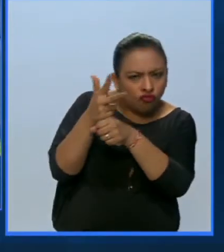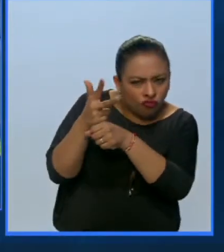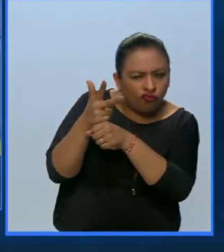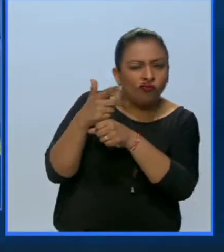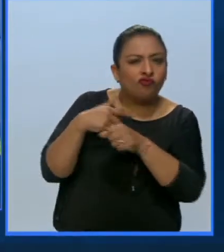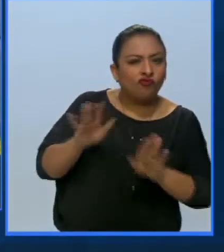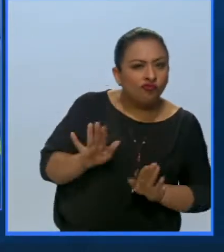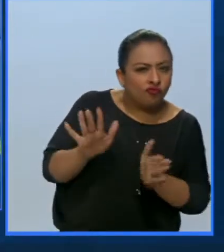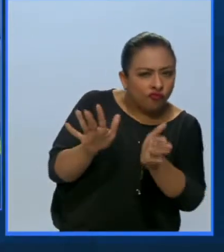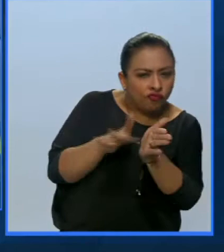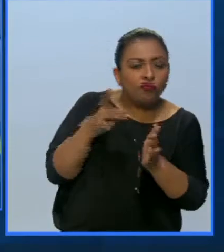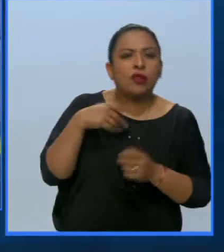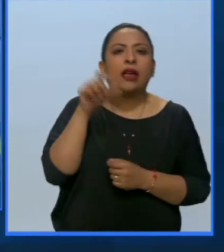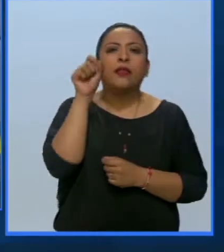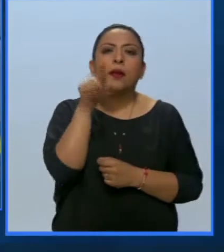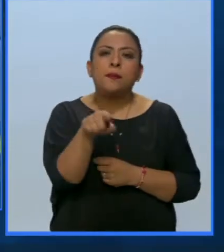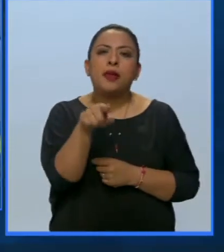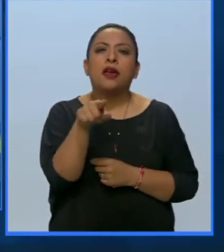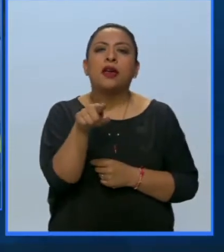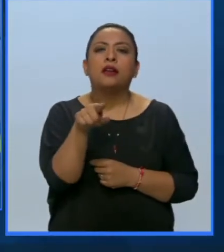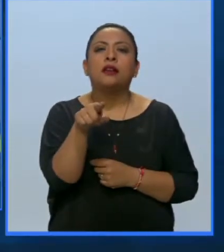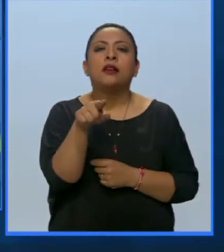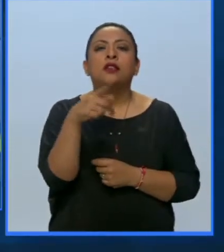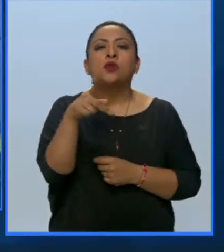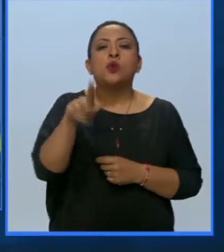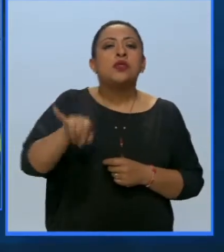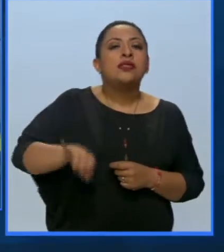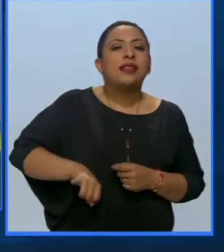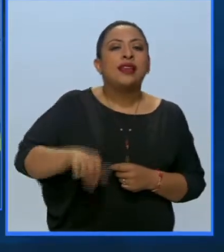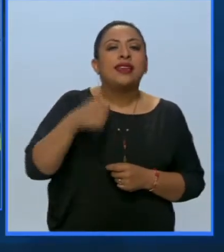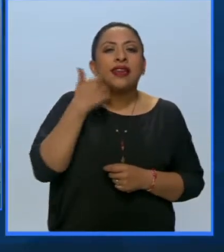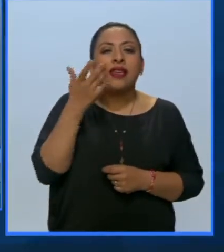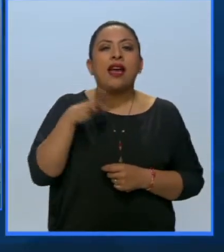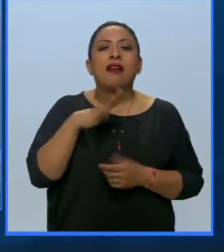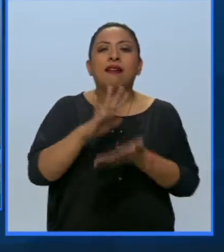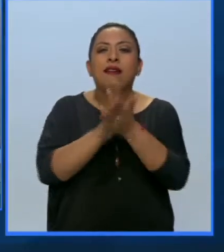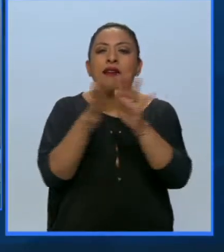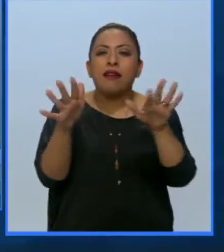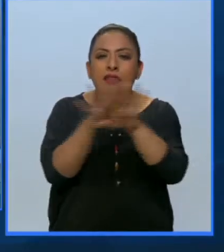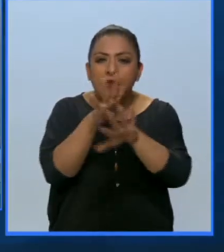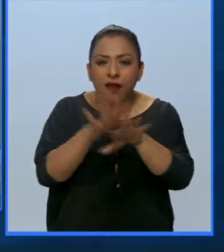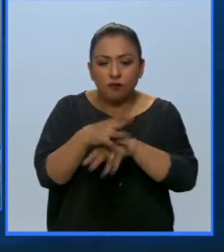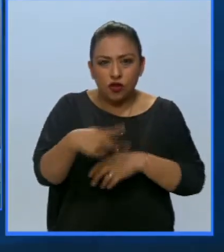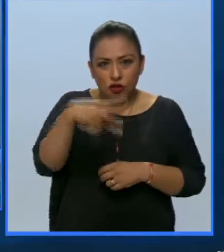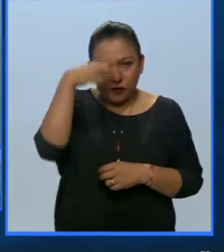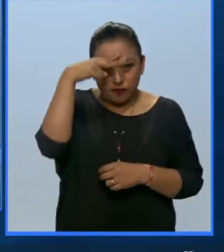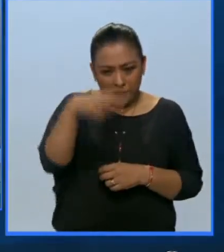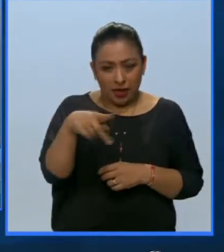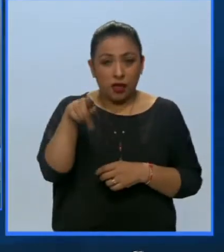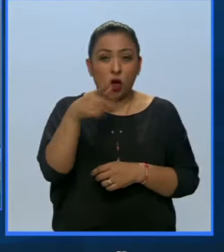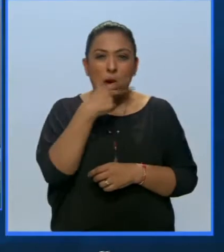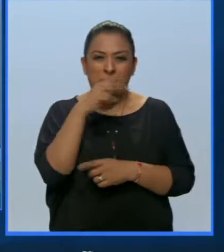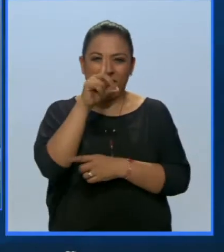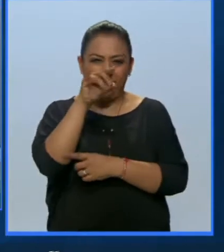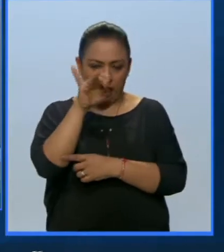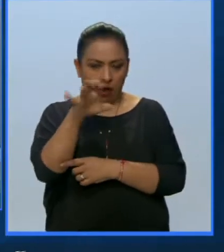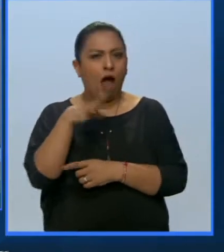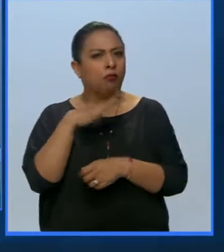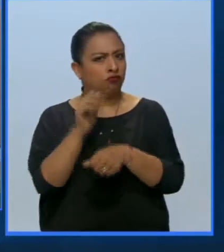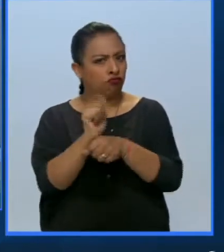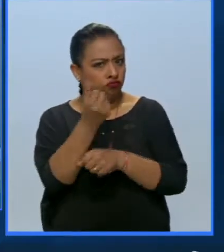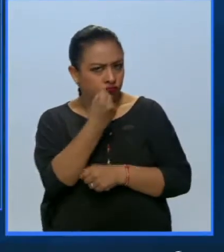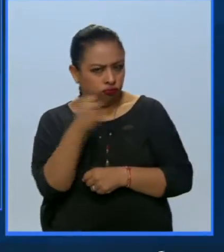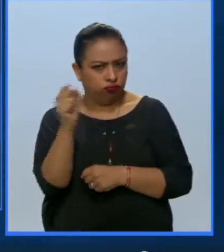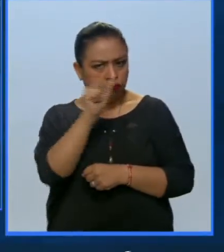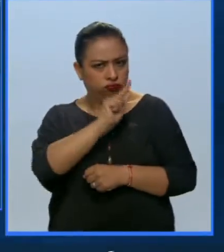también mucho por su interés por generar cambios en México, ¿no? O sea, Daniel, fuera de ser un gran actor,